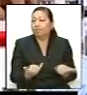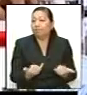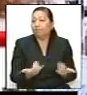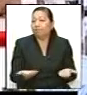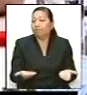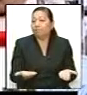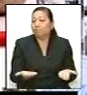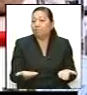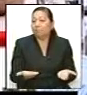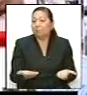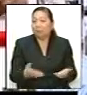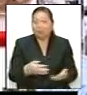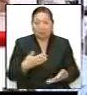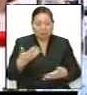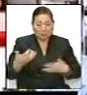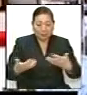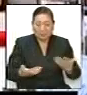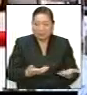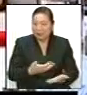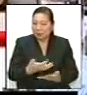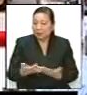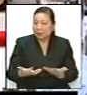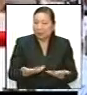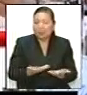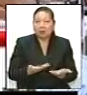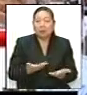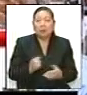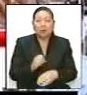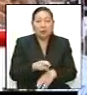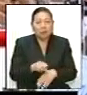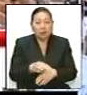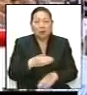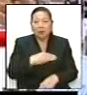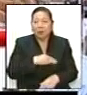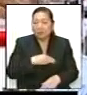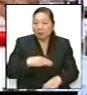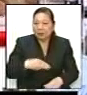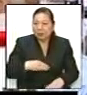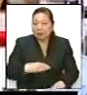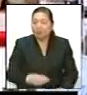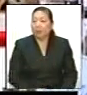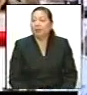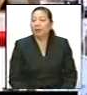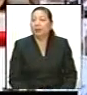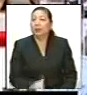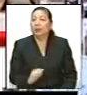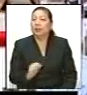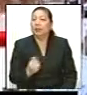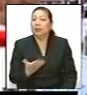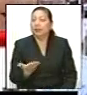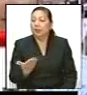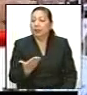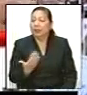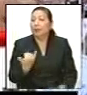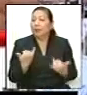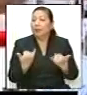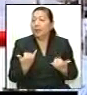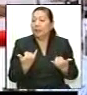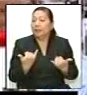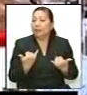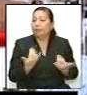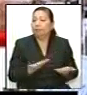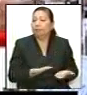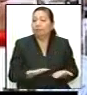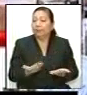cajón desastre, o sea, todo va al Consejo de Ministros, todo lo que hay ahí. Y eso nos lleva a